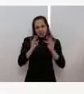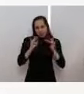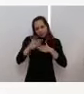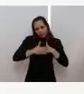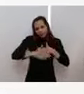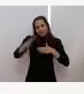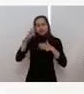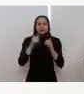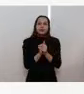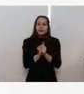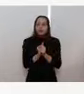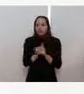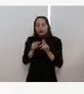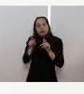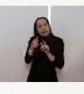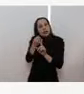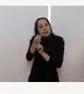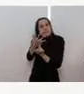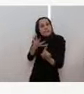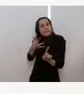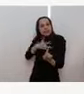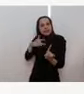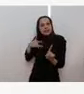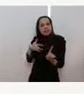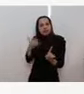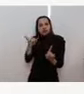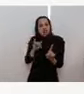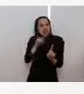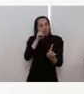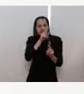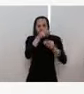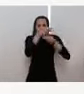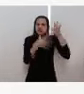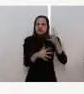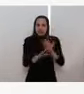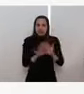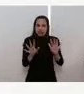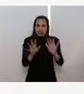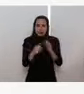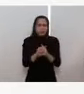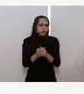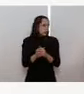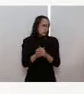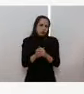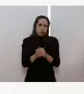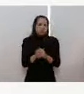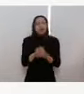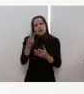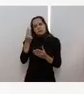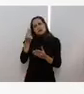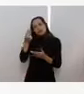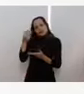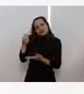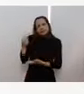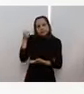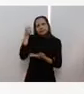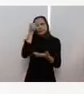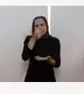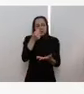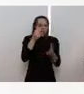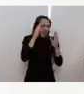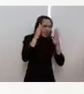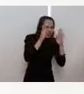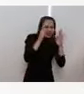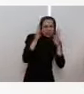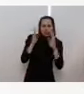ese impacto en salud no solamente redunda en estos indicadores clínicos los costos económicos derivados de la atención en